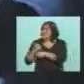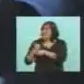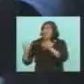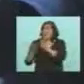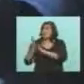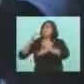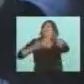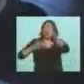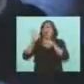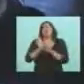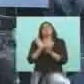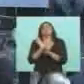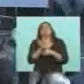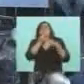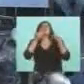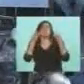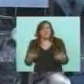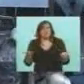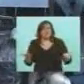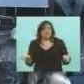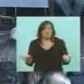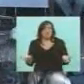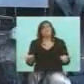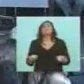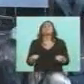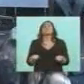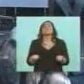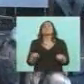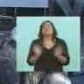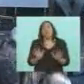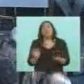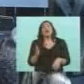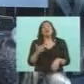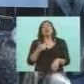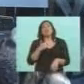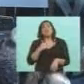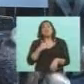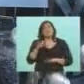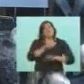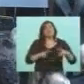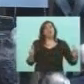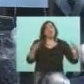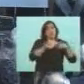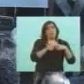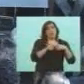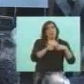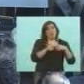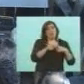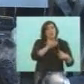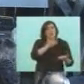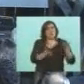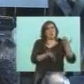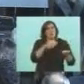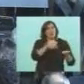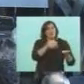mucho mejor. Así que vamos a conformar ese comité evaluador y yo